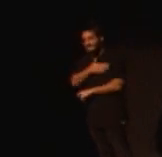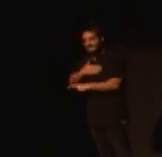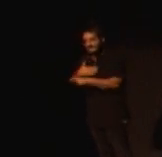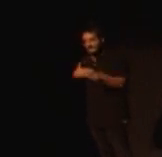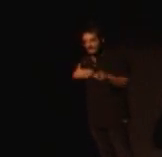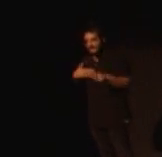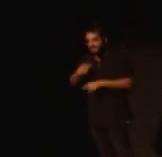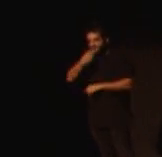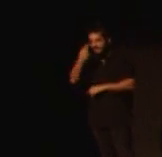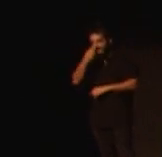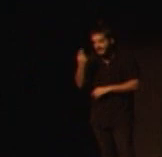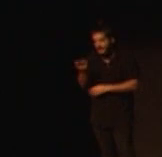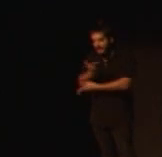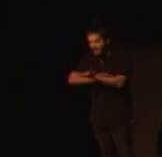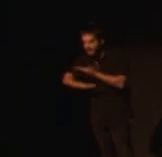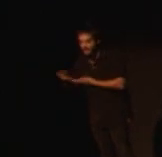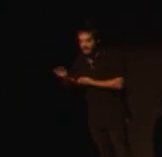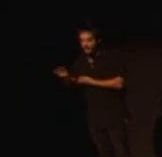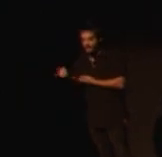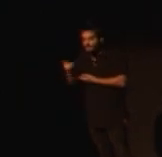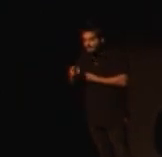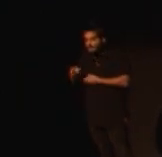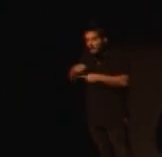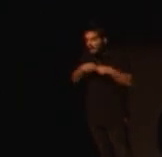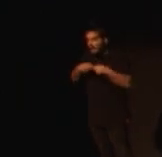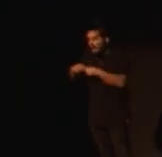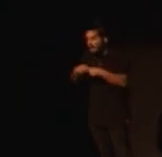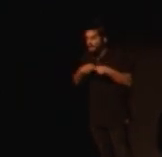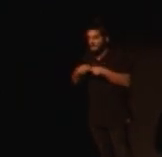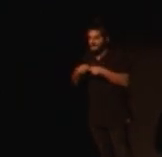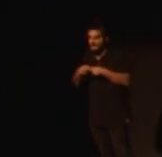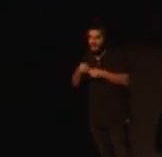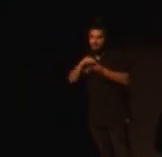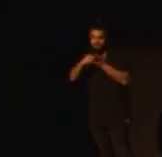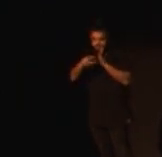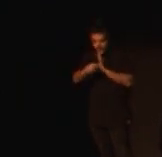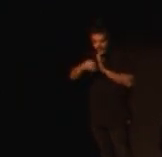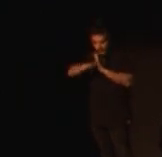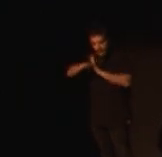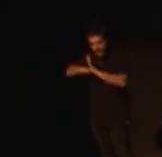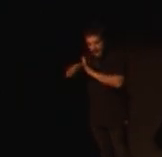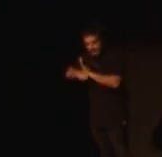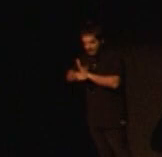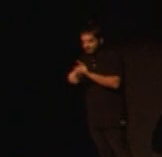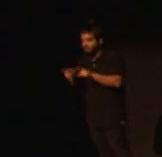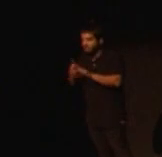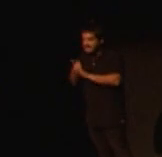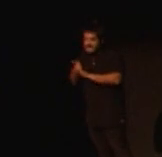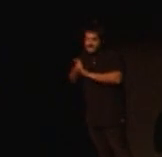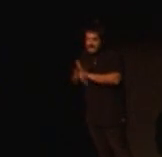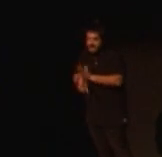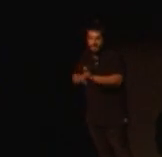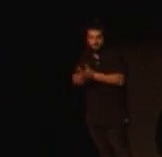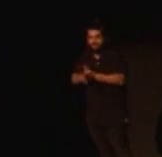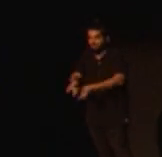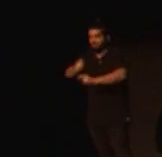en colaborar, compartiendo planteamientos y la visión del proyecto. Un gran impulso para nosotros. Entre los años 2020 y 2022